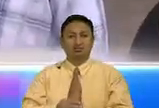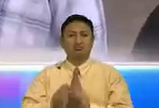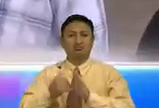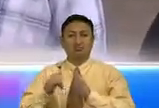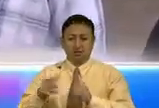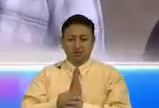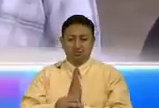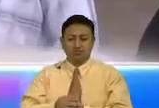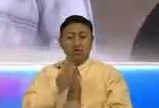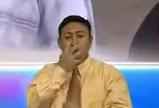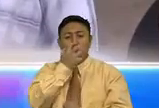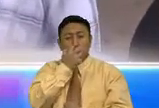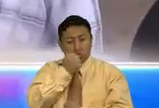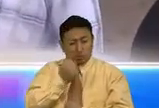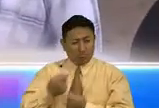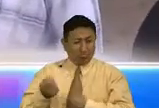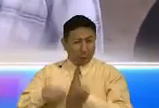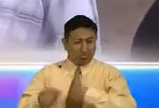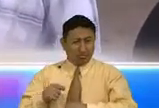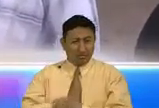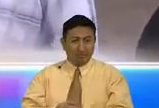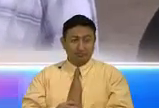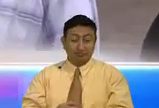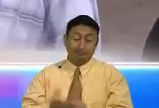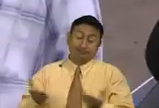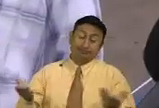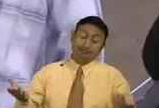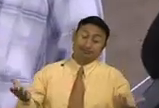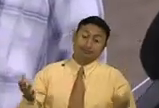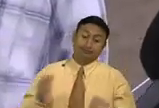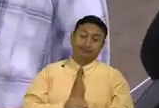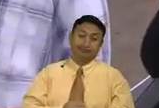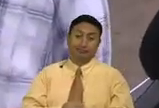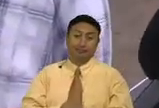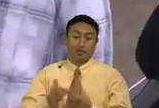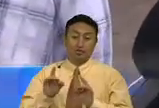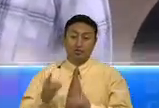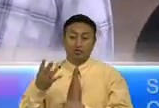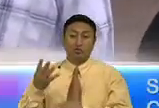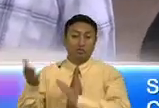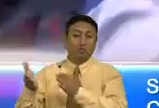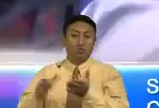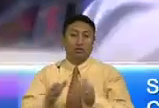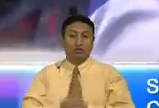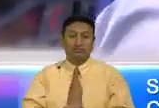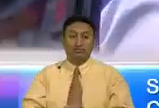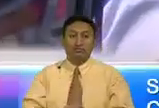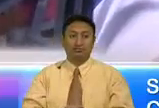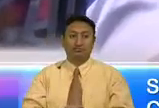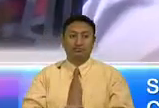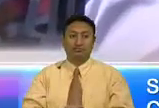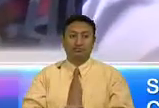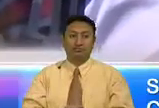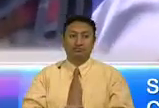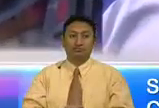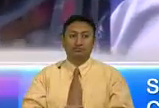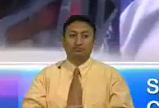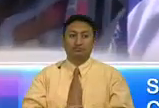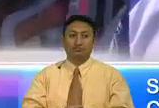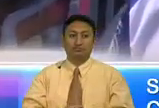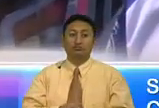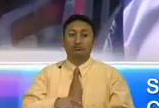limón. Entonces, la desgracia sucedió así, que iban todos cuatro en un solo taxi. El día viernes tuvimos una reunión